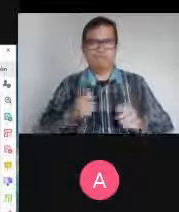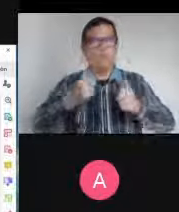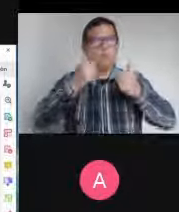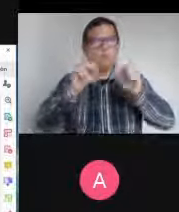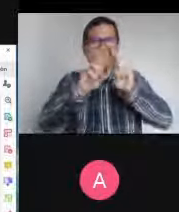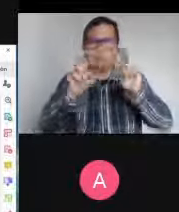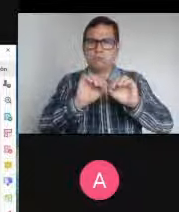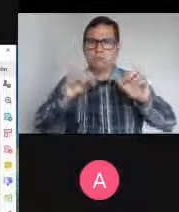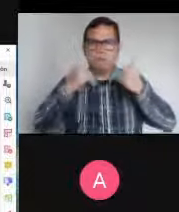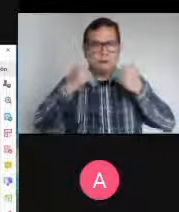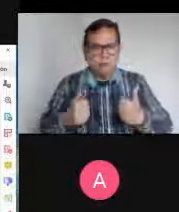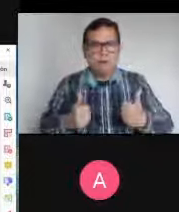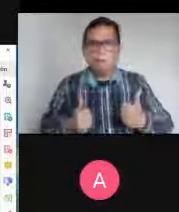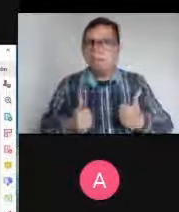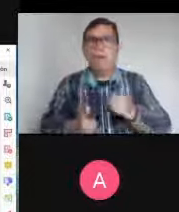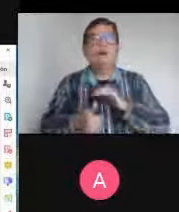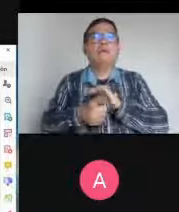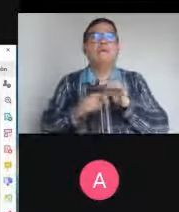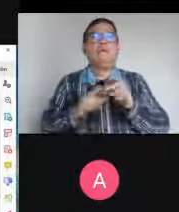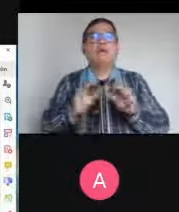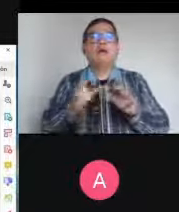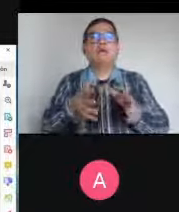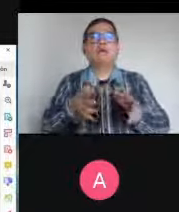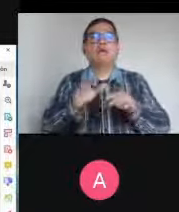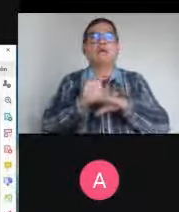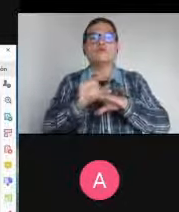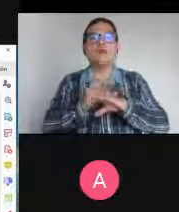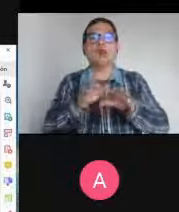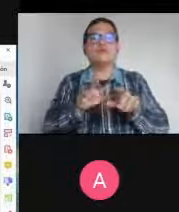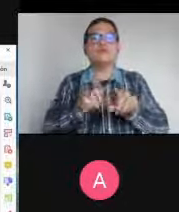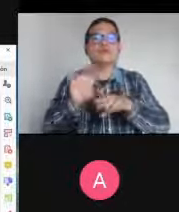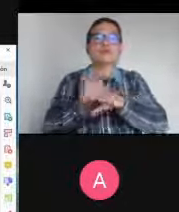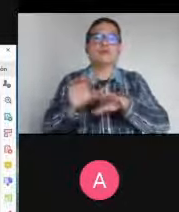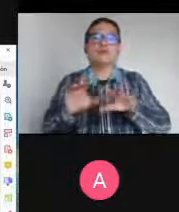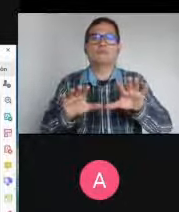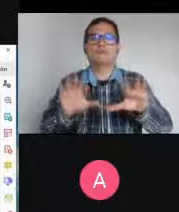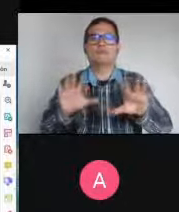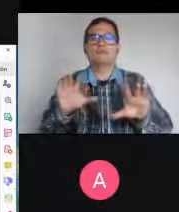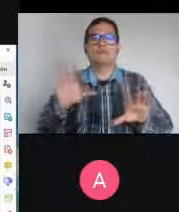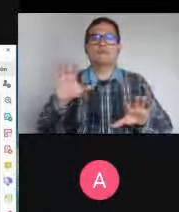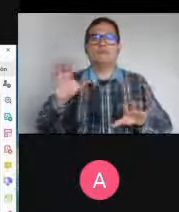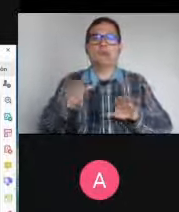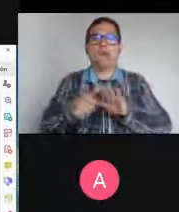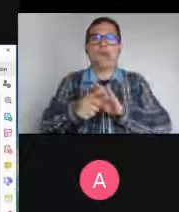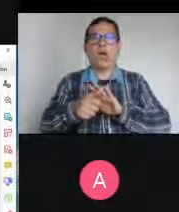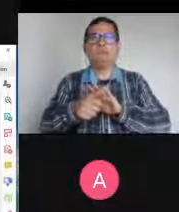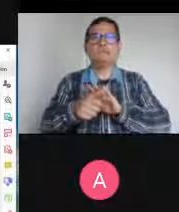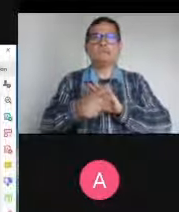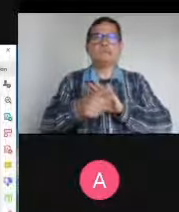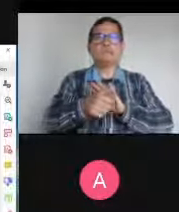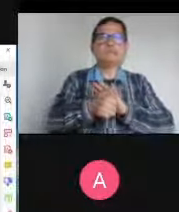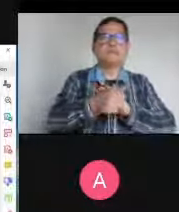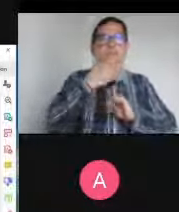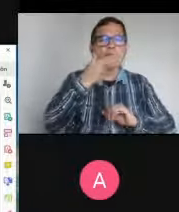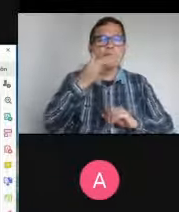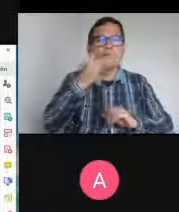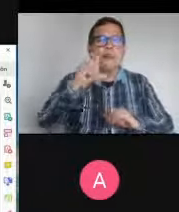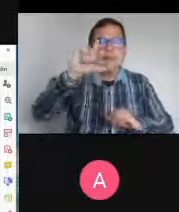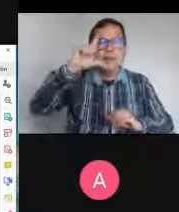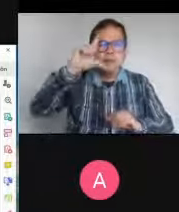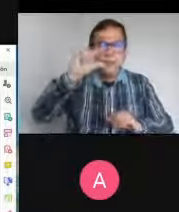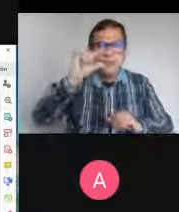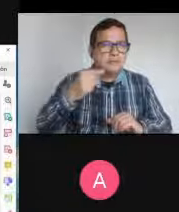como bastante lento, trata de bloquearse. Es en ese sentido. Entonces, pero podemos trabajar con un valor pequeño. Y si ya en última